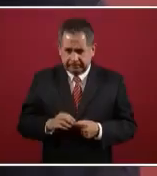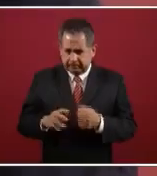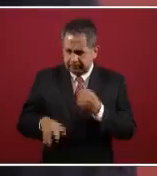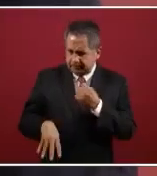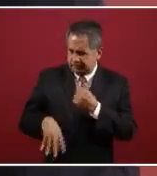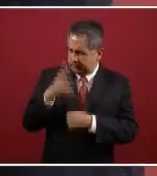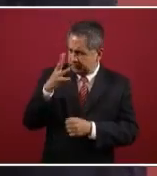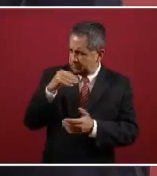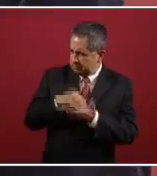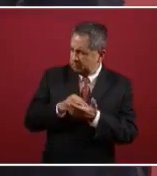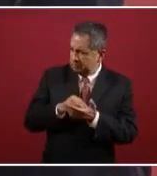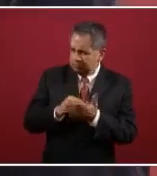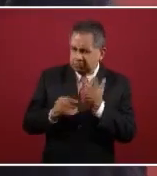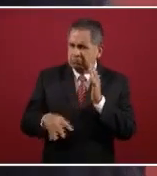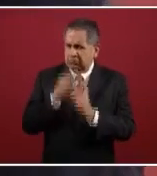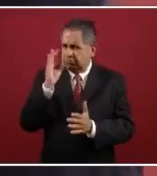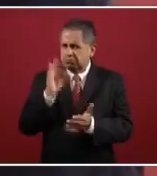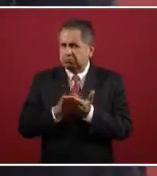14,000 cerrado,